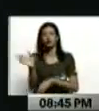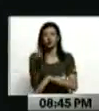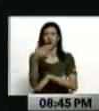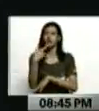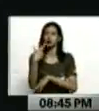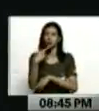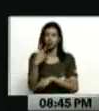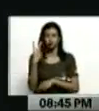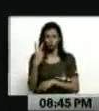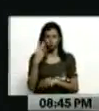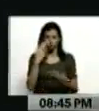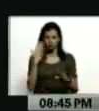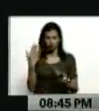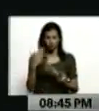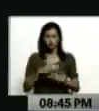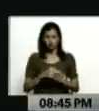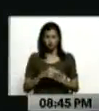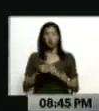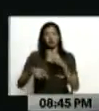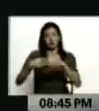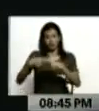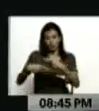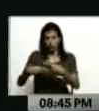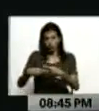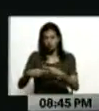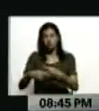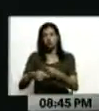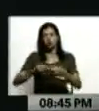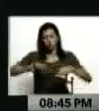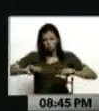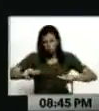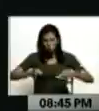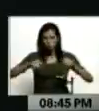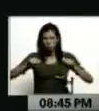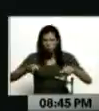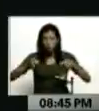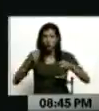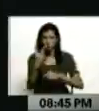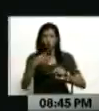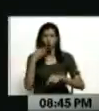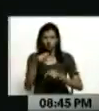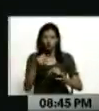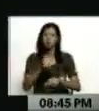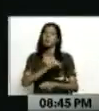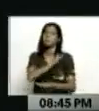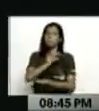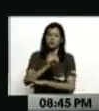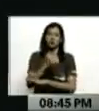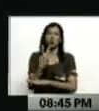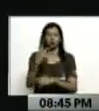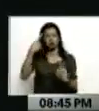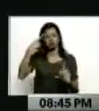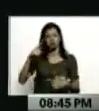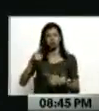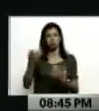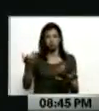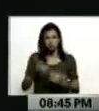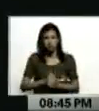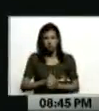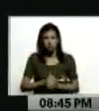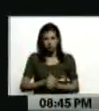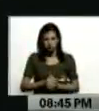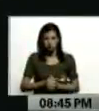roja Juan Zavala Gómez y Vicente Antonio contr Contreras Duque posteriormente fueron torturados torturados y